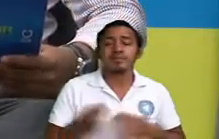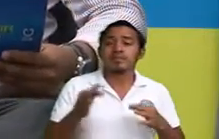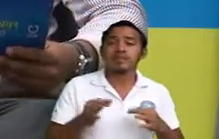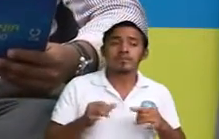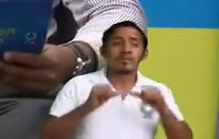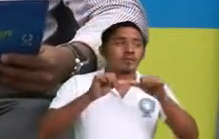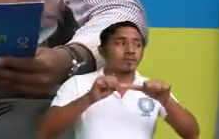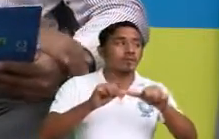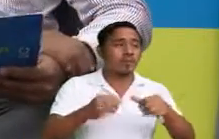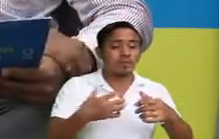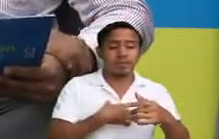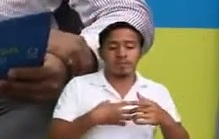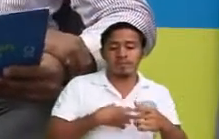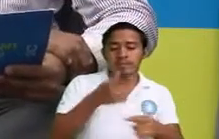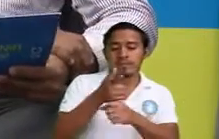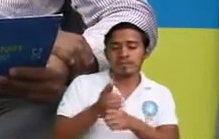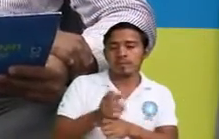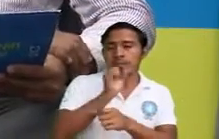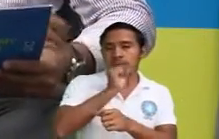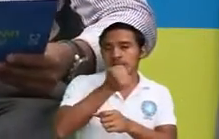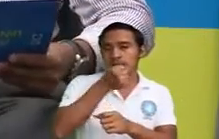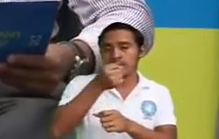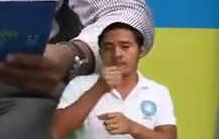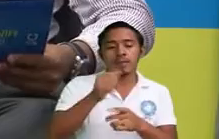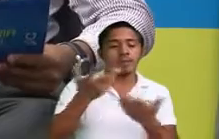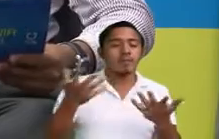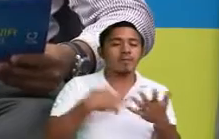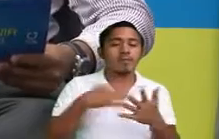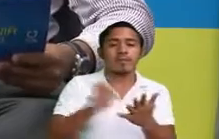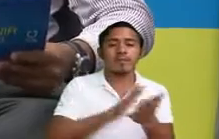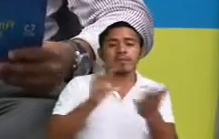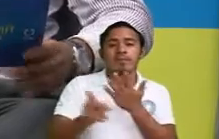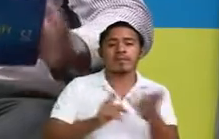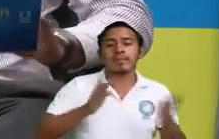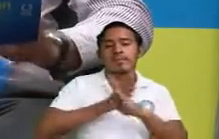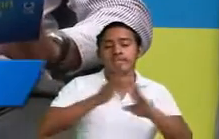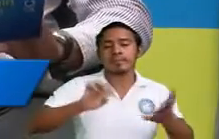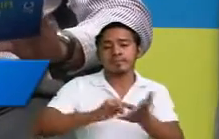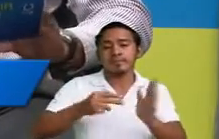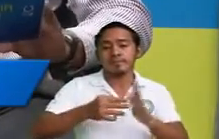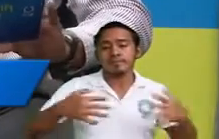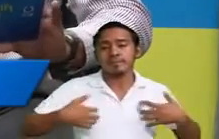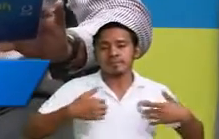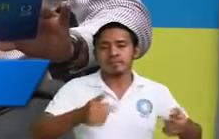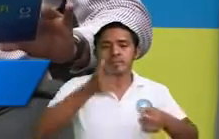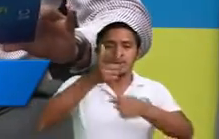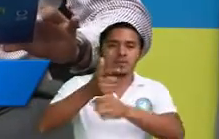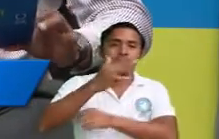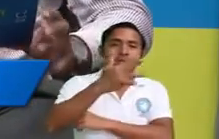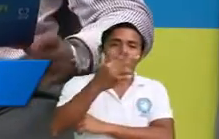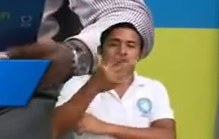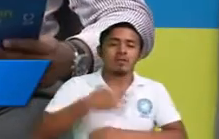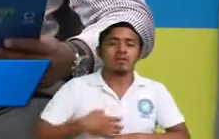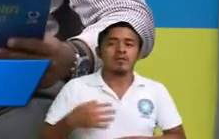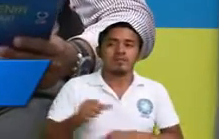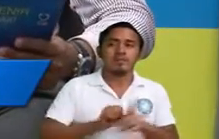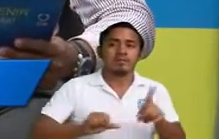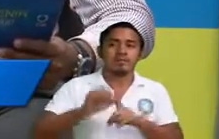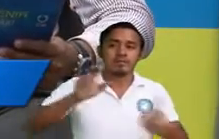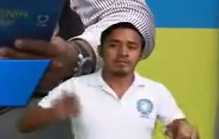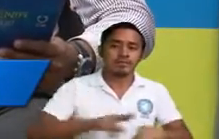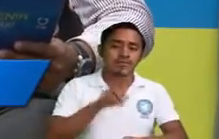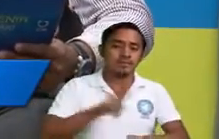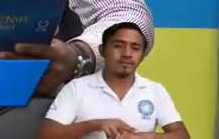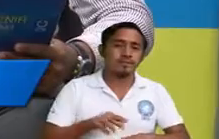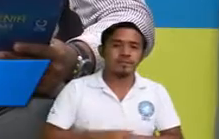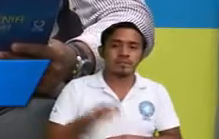Estamos de regreso, amigos televidentes, en su gustado programa Prevenir de Salud a través de la frecuencia del canal 98, el canal parlamentario, el canal de la